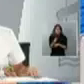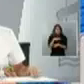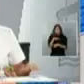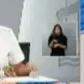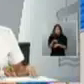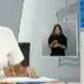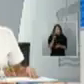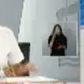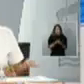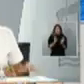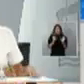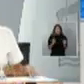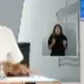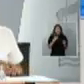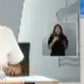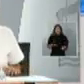mucho.